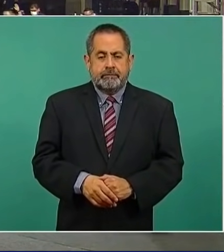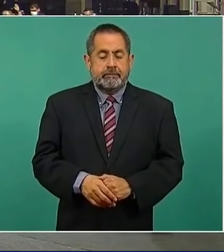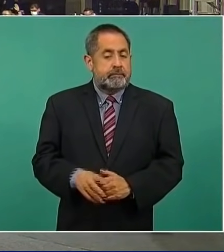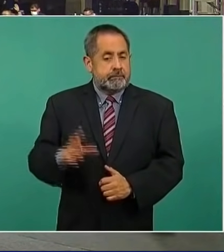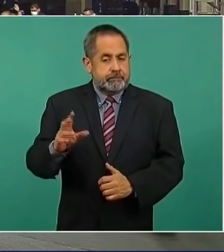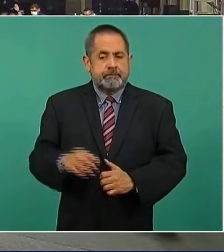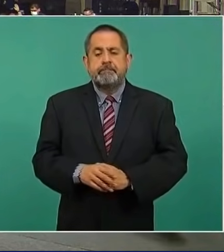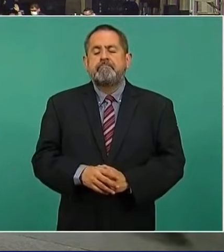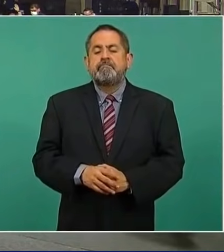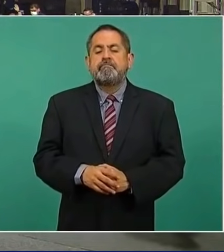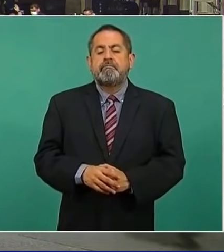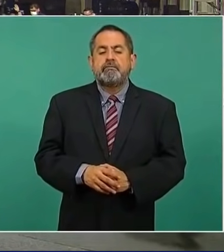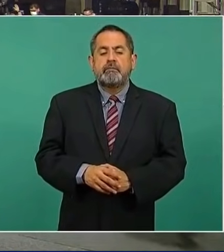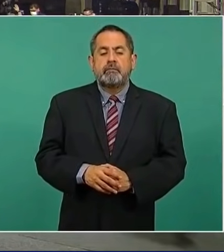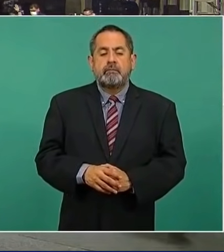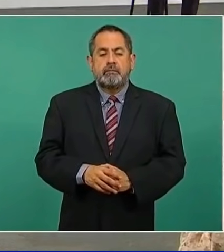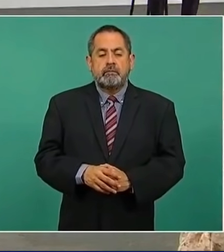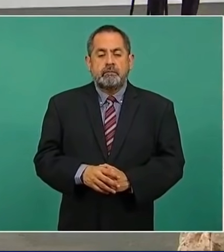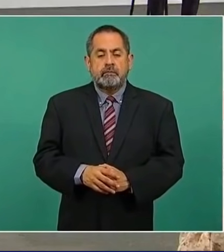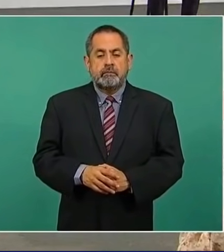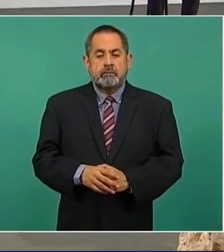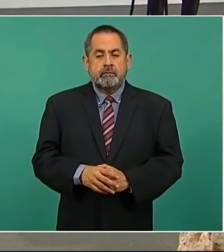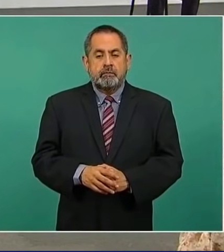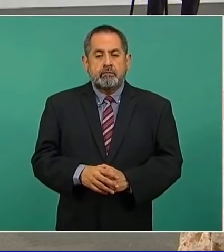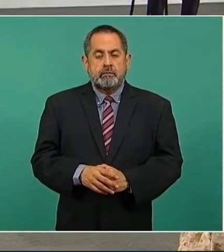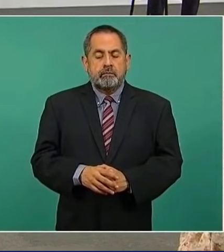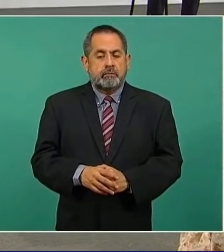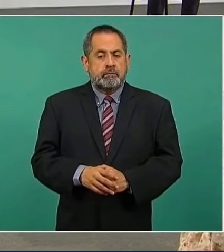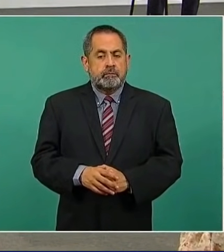Bueno, nos siguen llegando